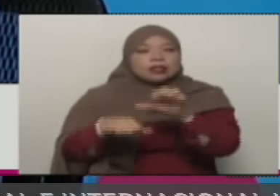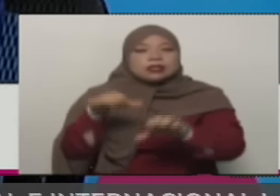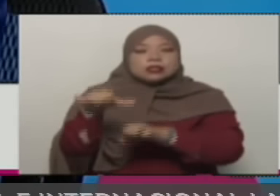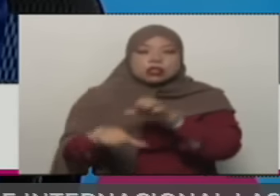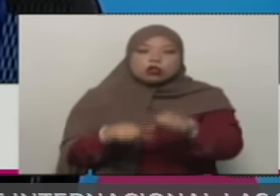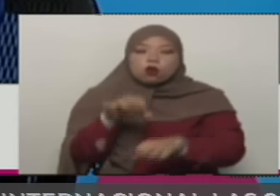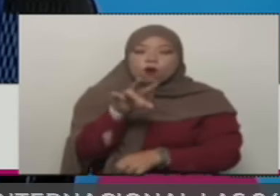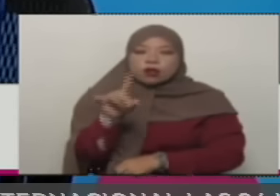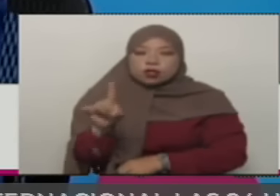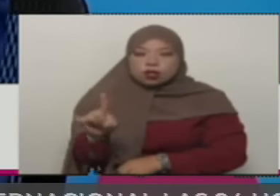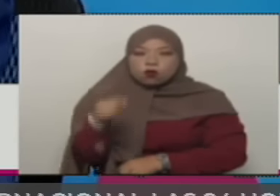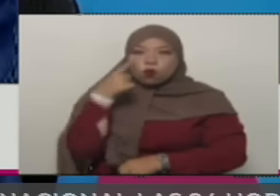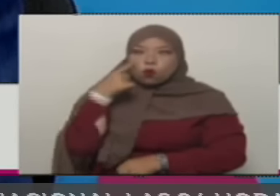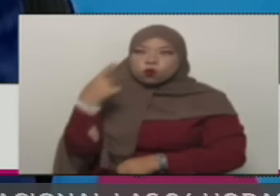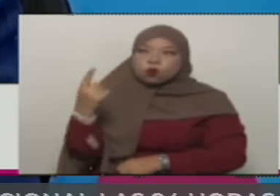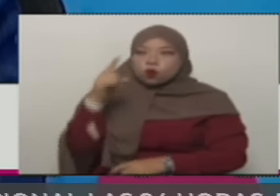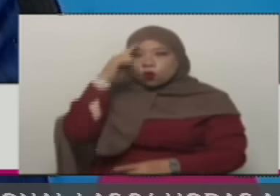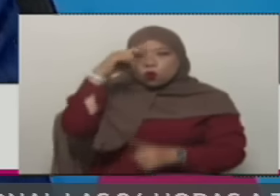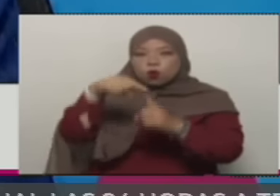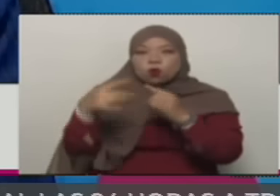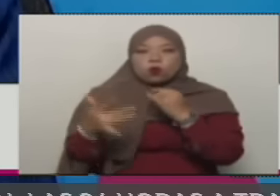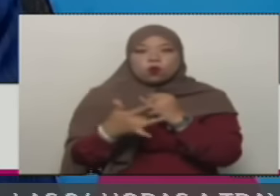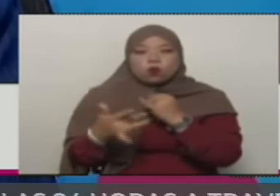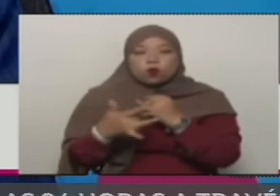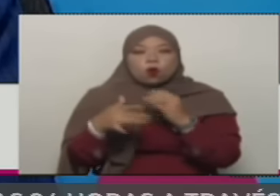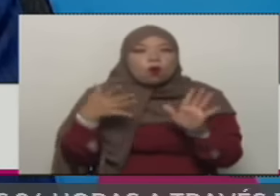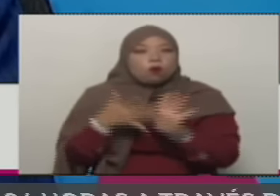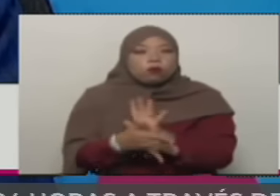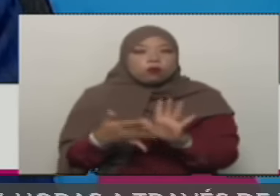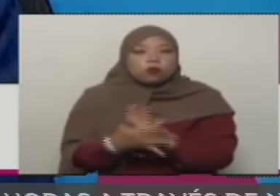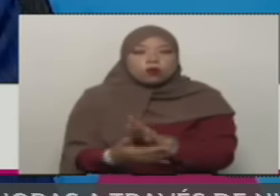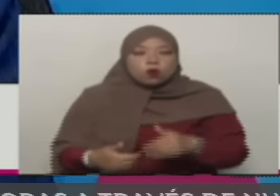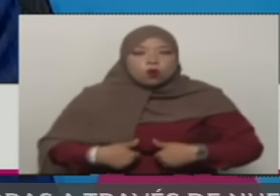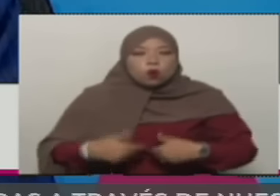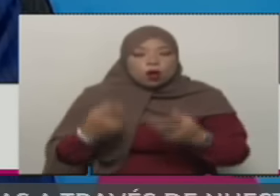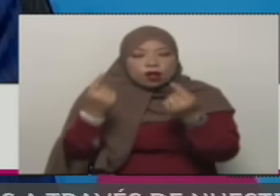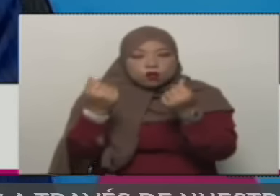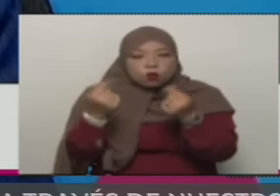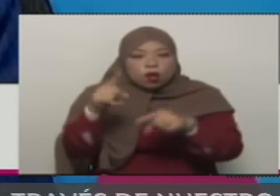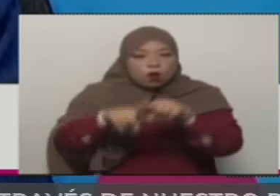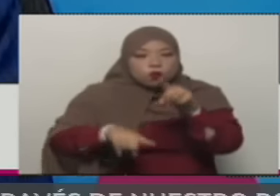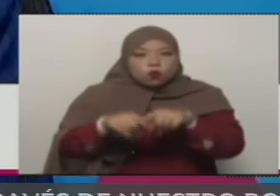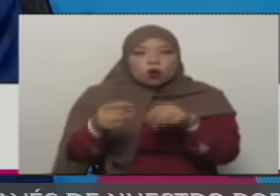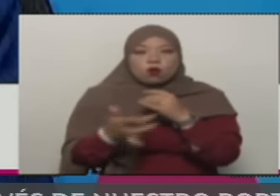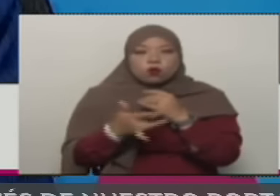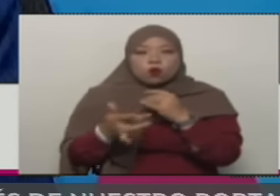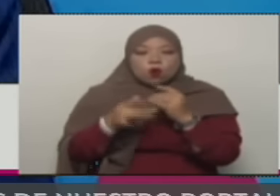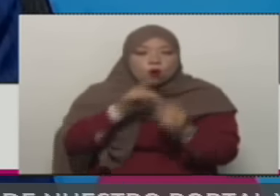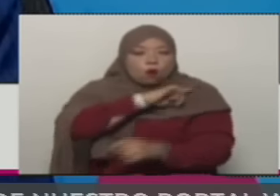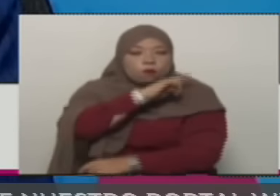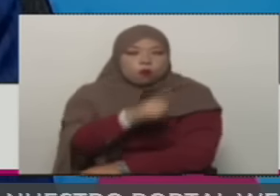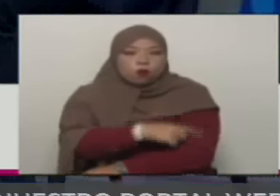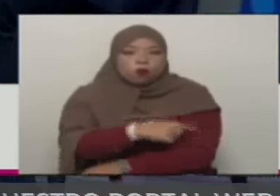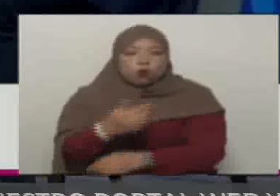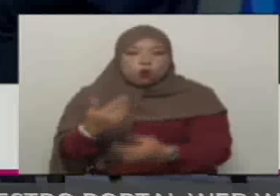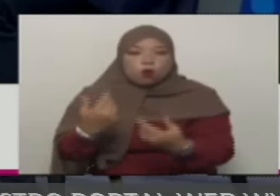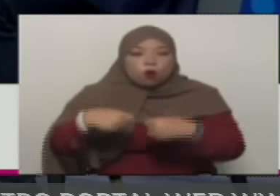viviendo. Héctor, falta mucho en lo cuantitativo, porque no podemos